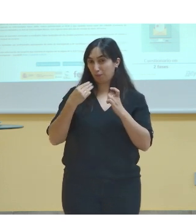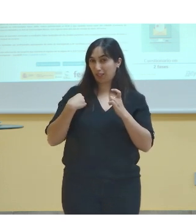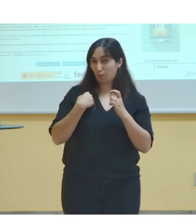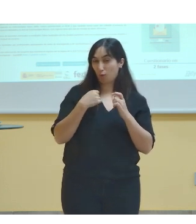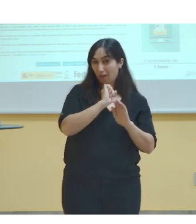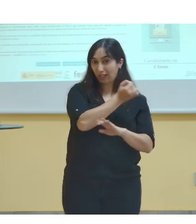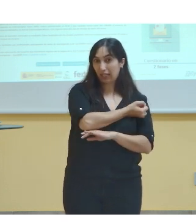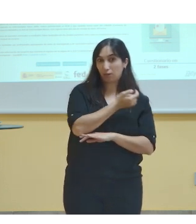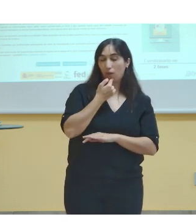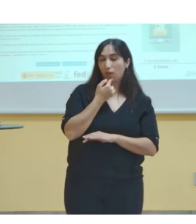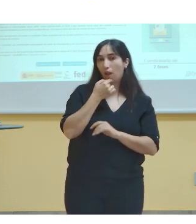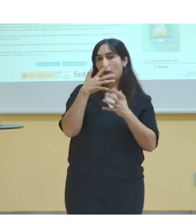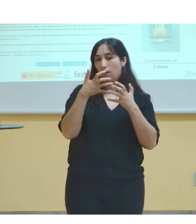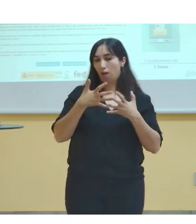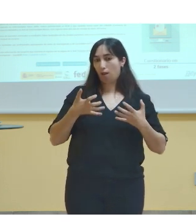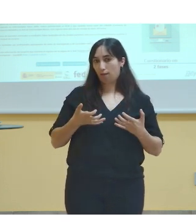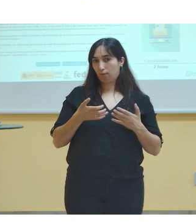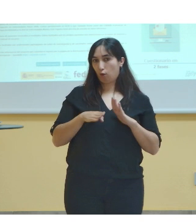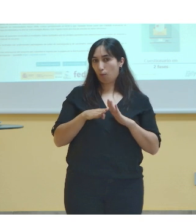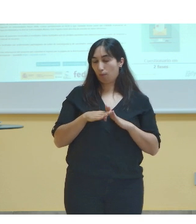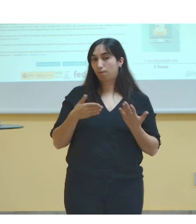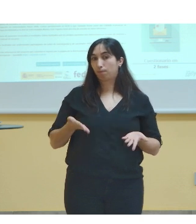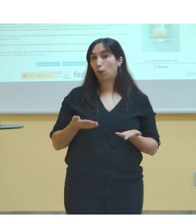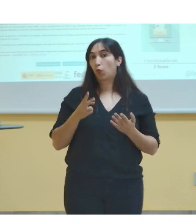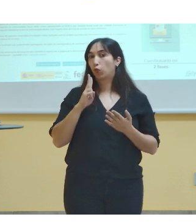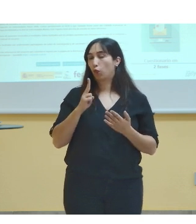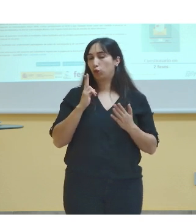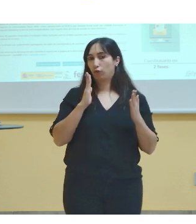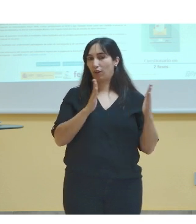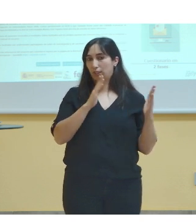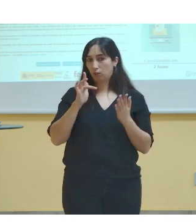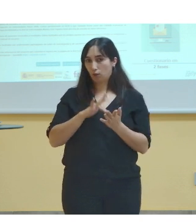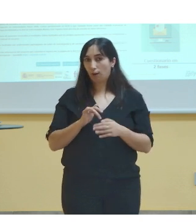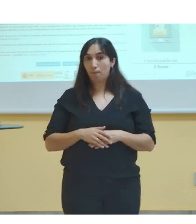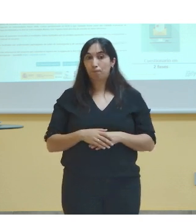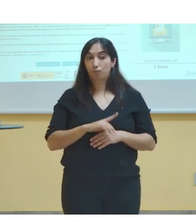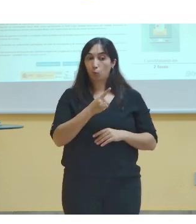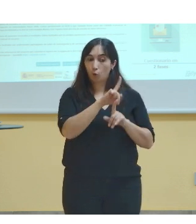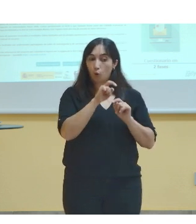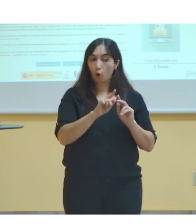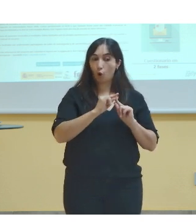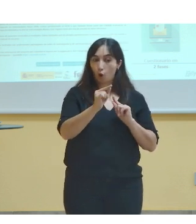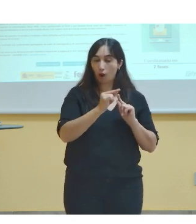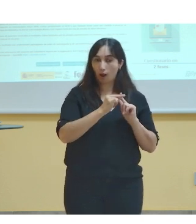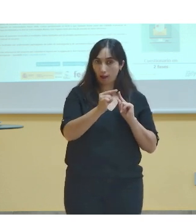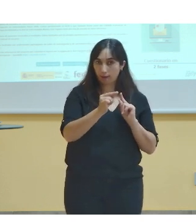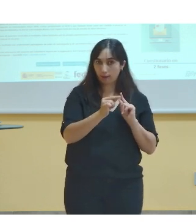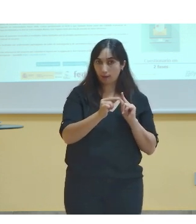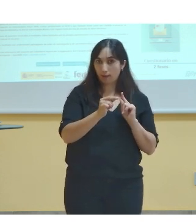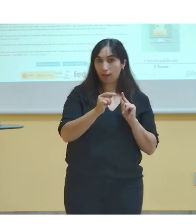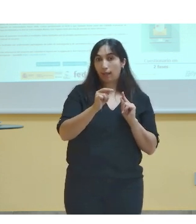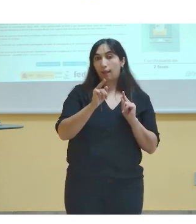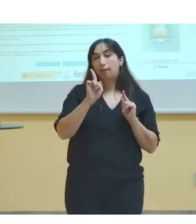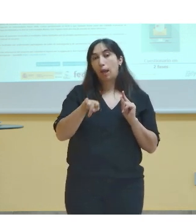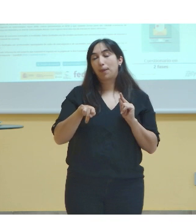en el registro, y ese cuestionario se desarrolló en 2 fases. Además del cuestionario online, se ofreció